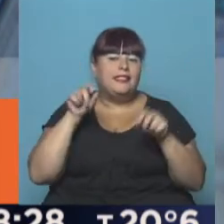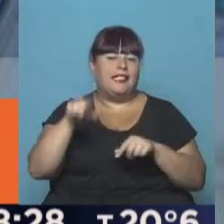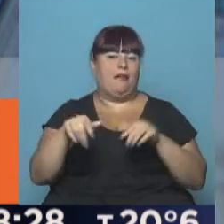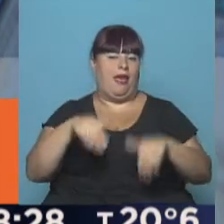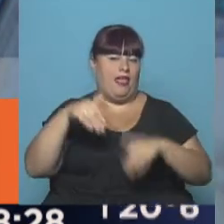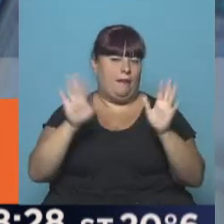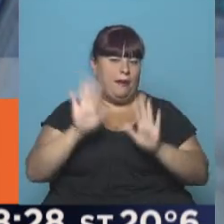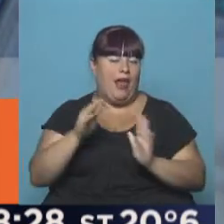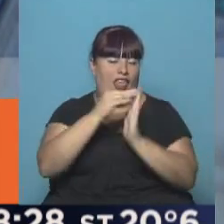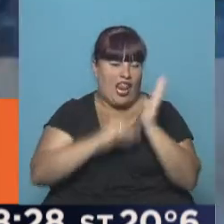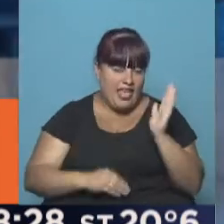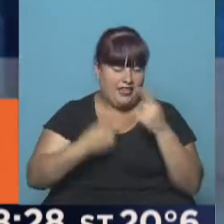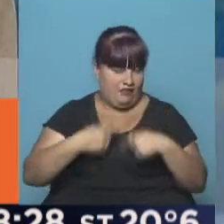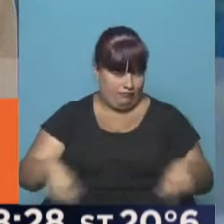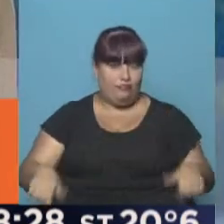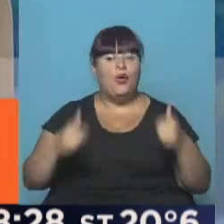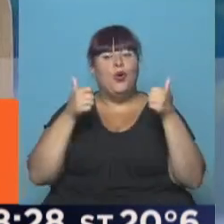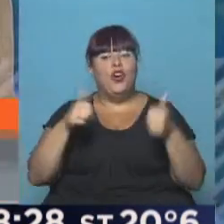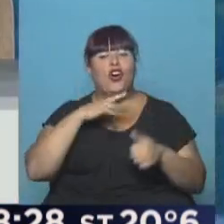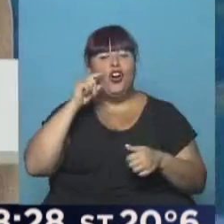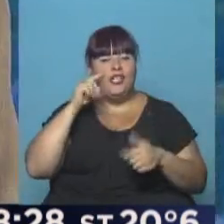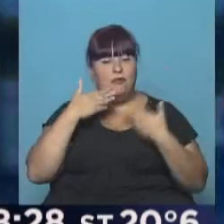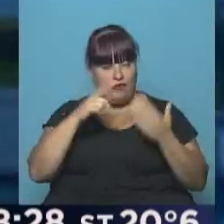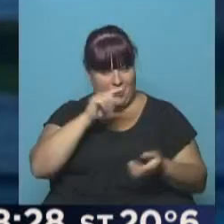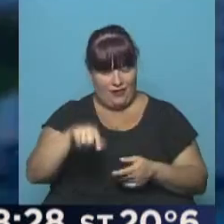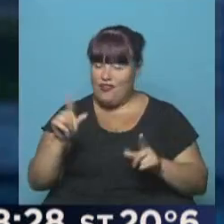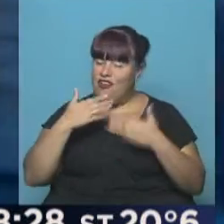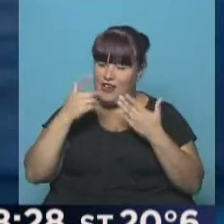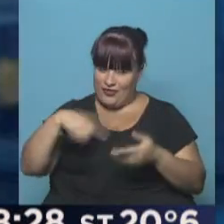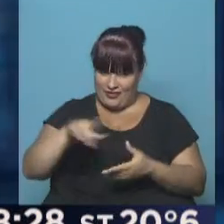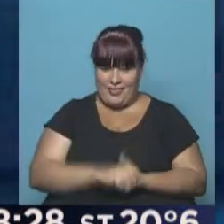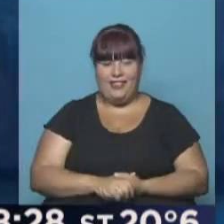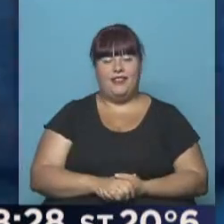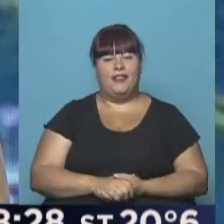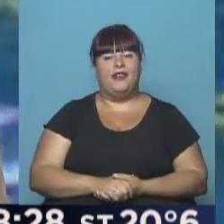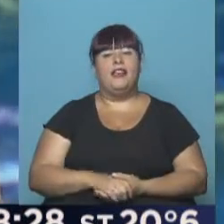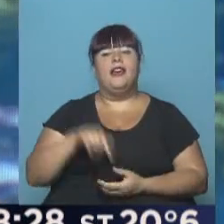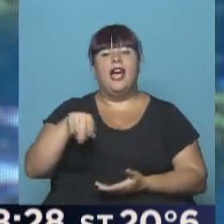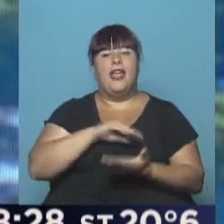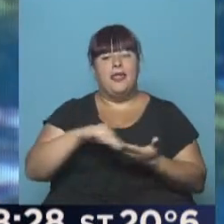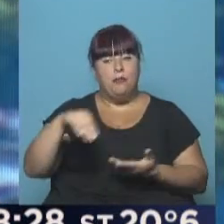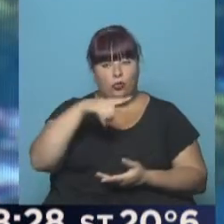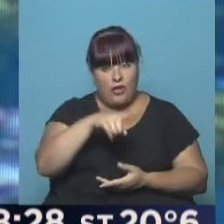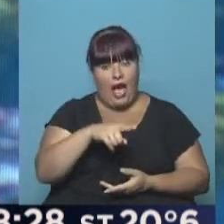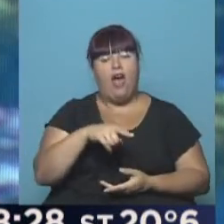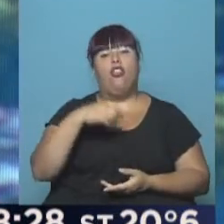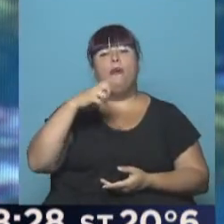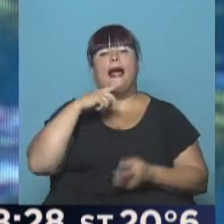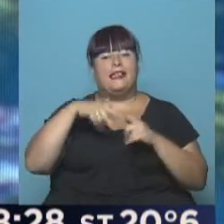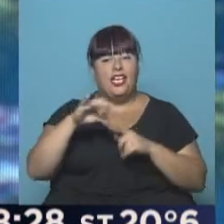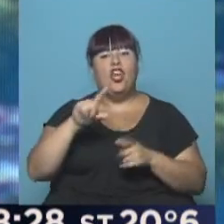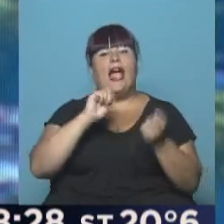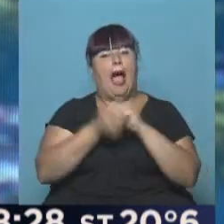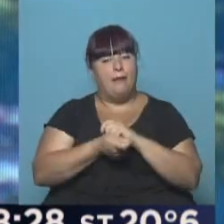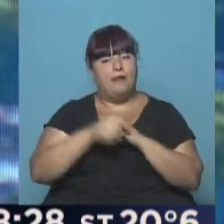armado de listas y todo es muy bien el diputado josé luis patiño diputado por